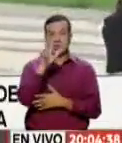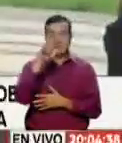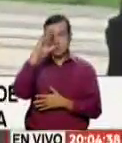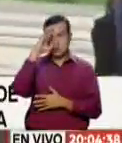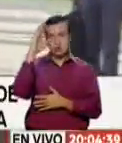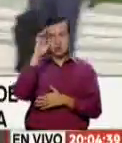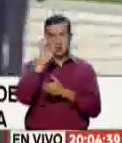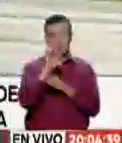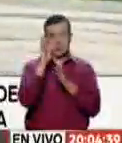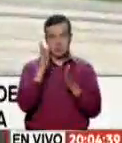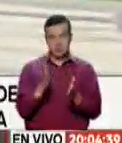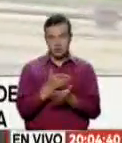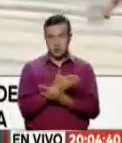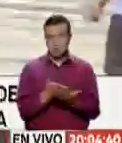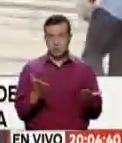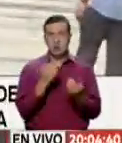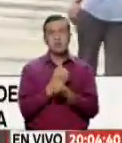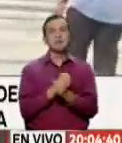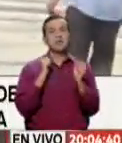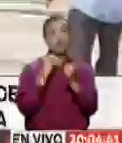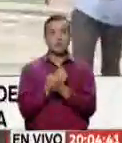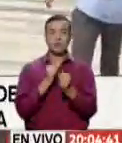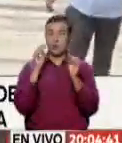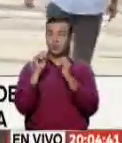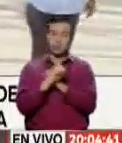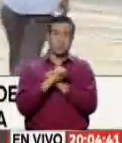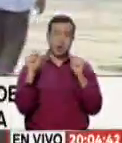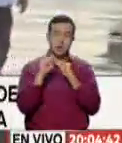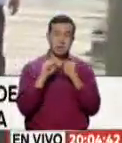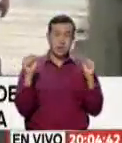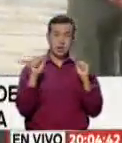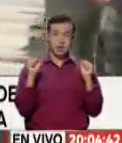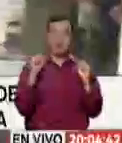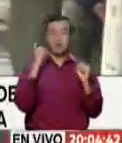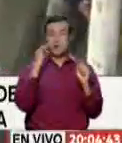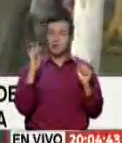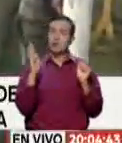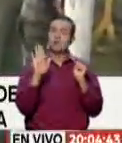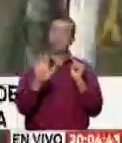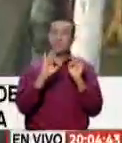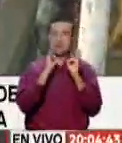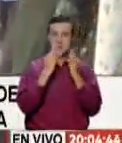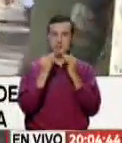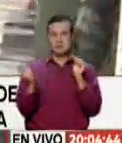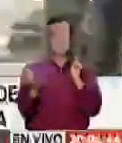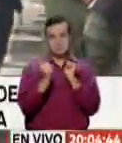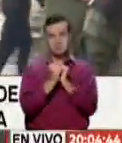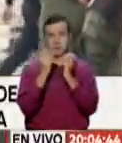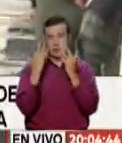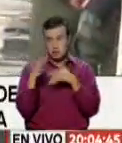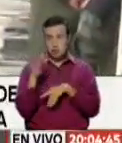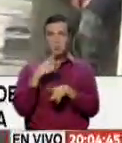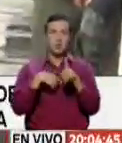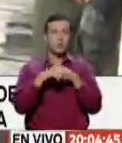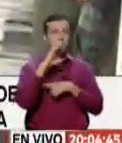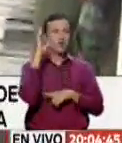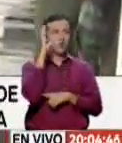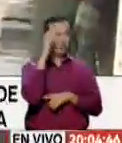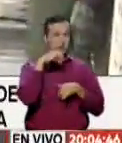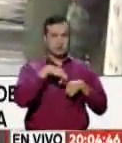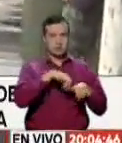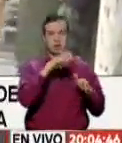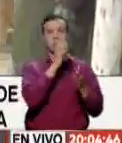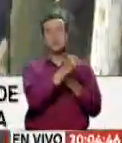cadetes ecuatorianos sobrevivientes al atentado para pasar unos días con sus familias y luego retornar a Colombia